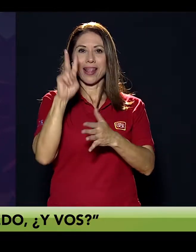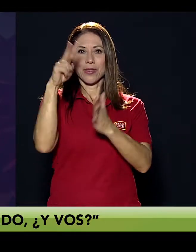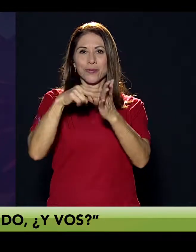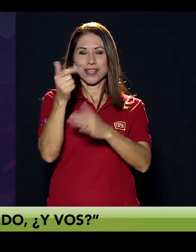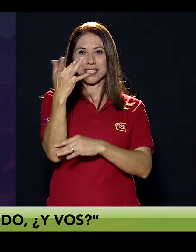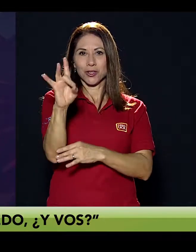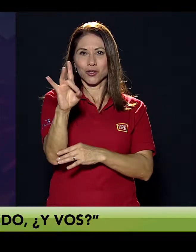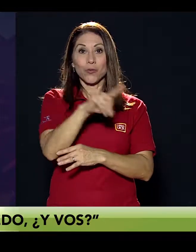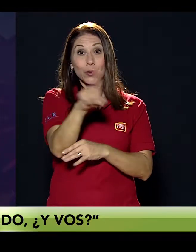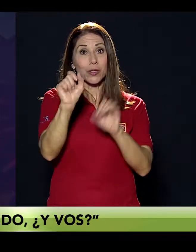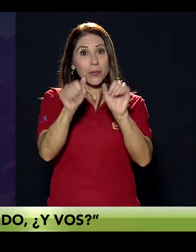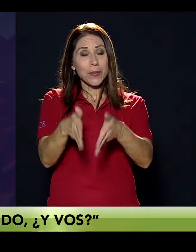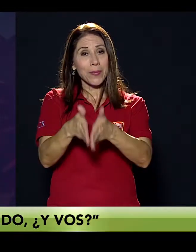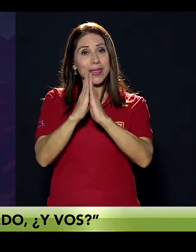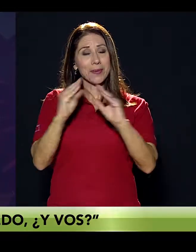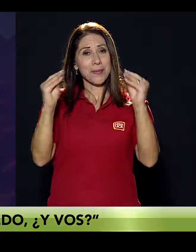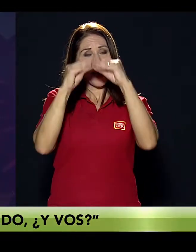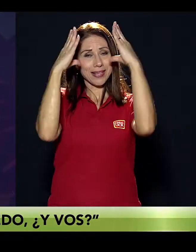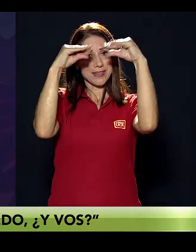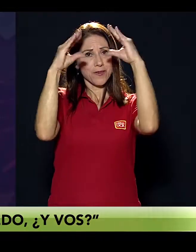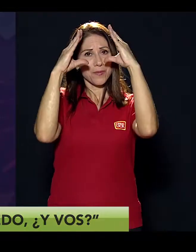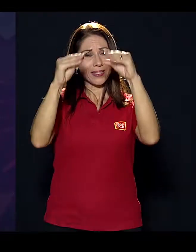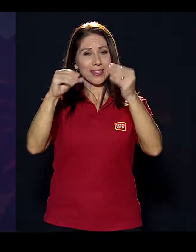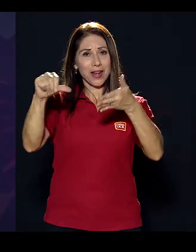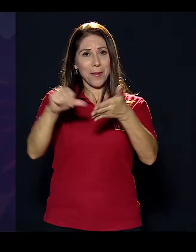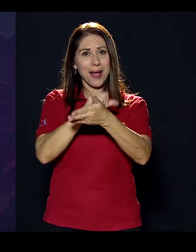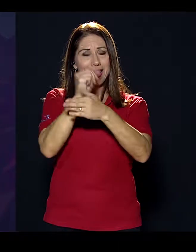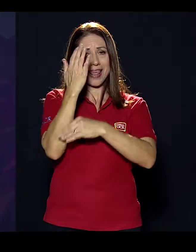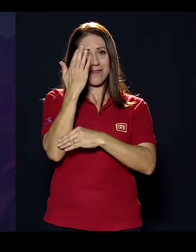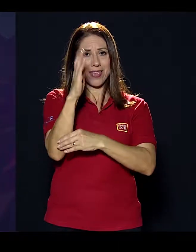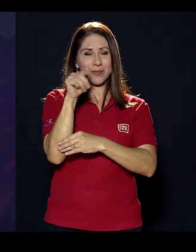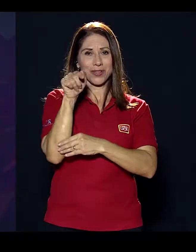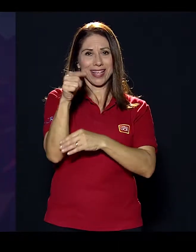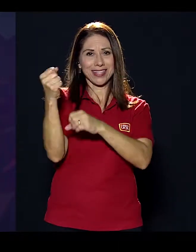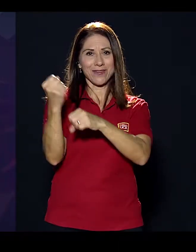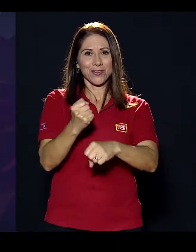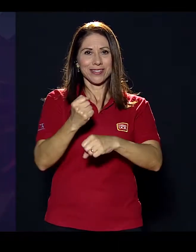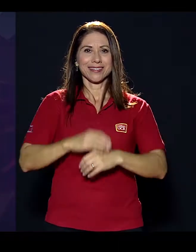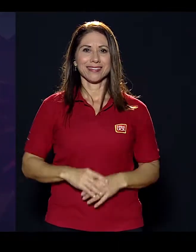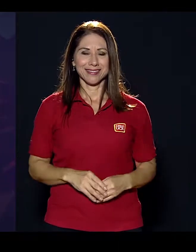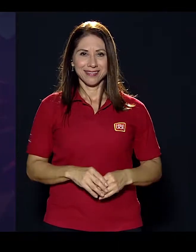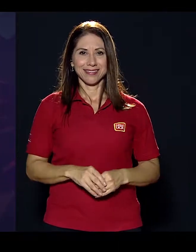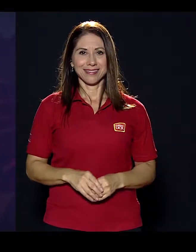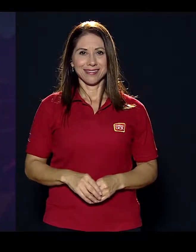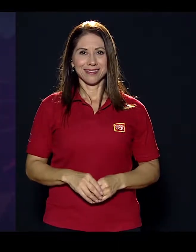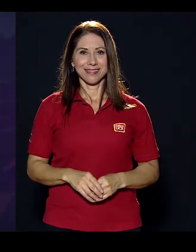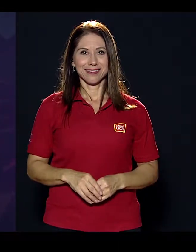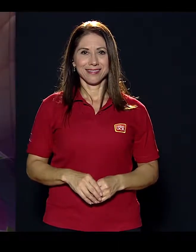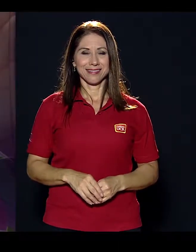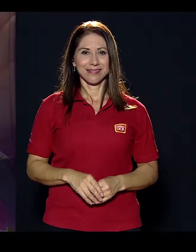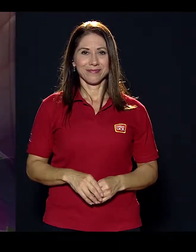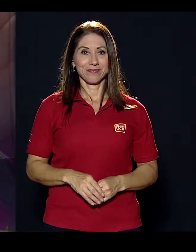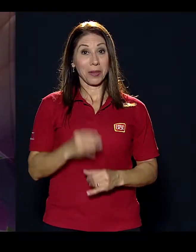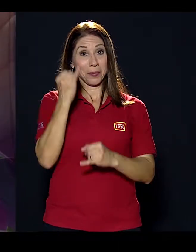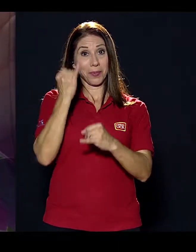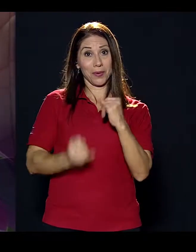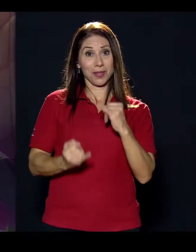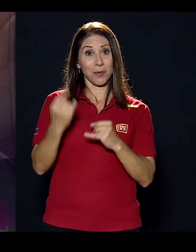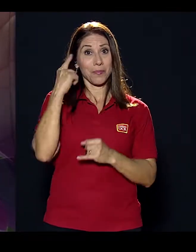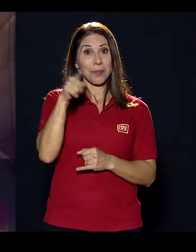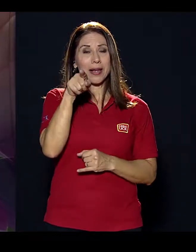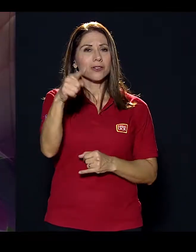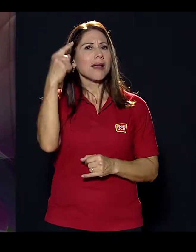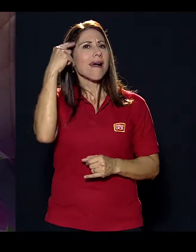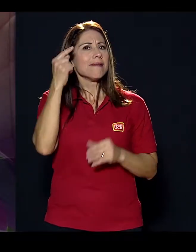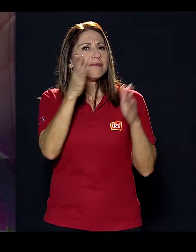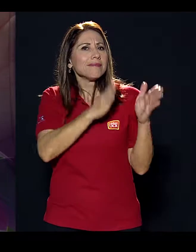2018. Usted puede solicitar más información sobre esos calendarios en la página de Facebook de esta fundación. Por último, para